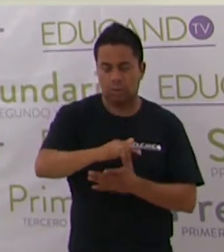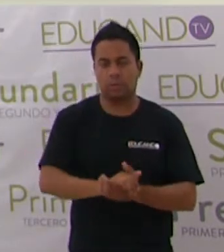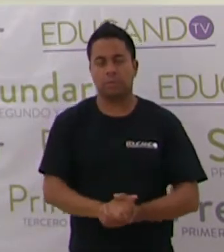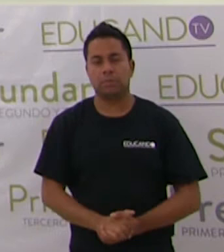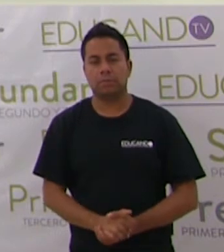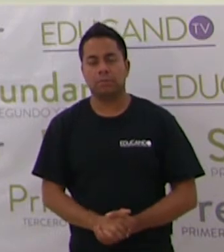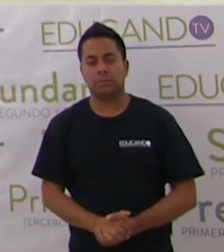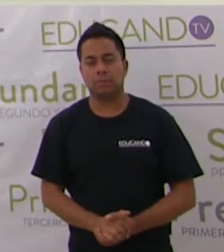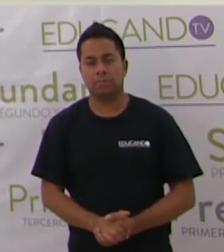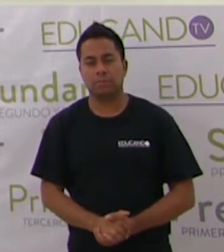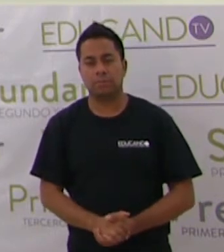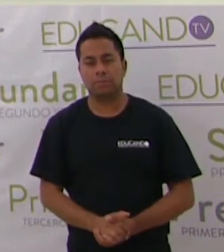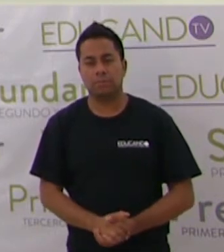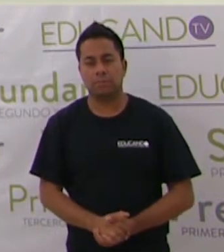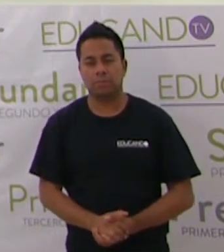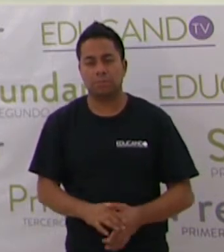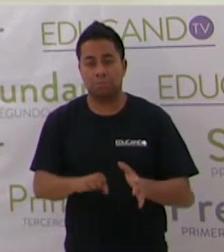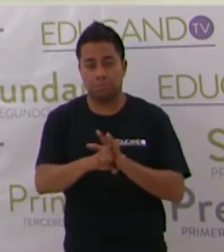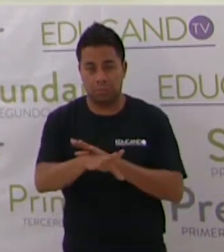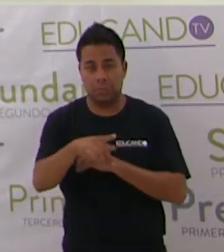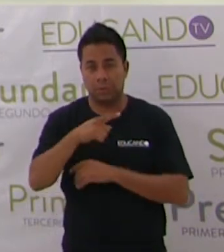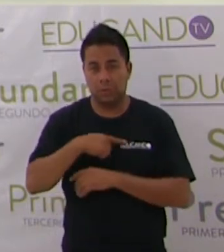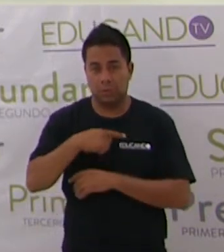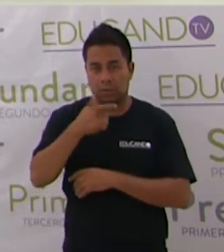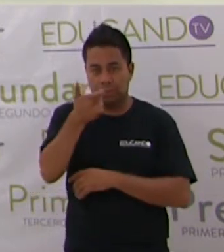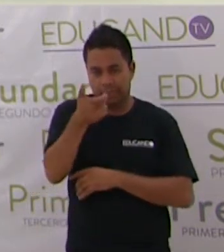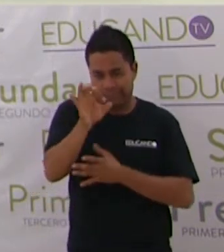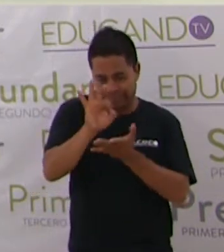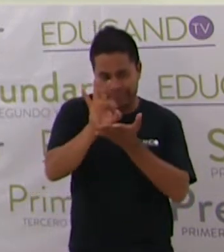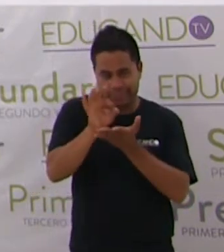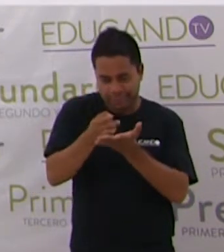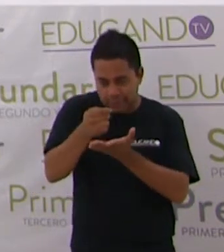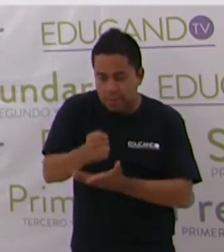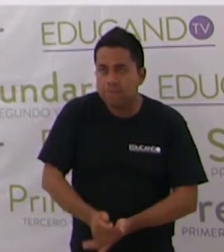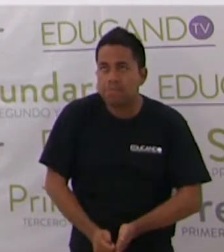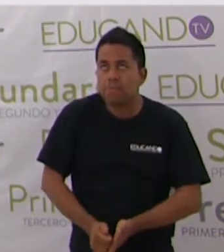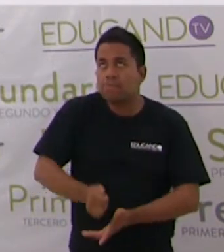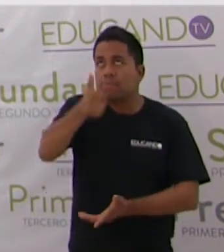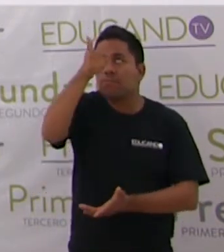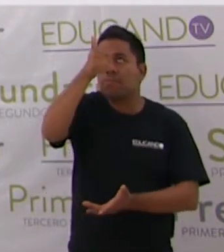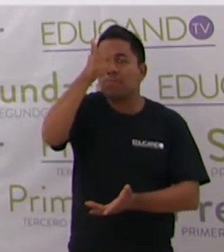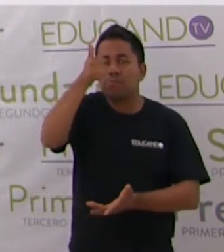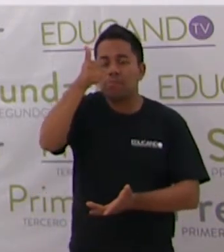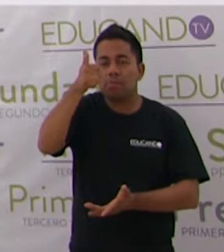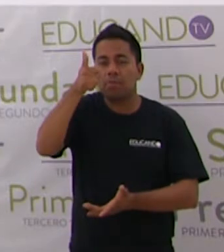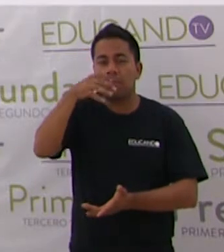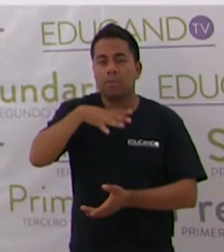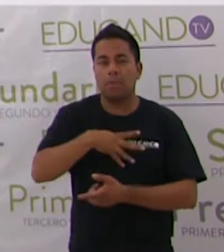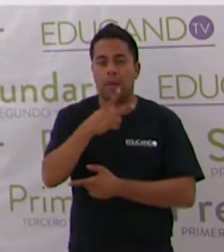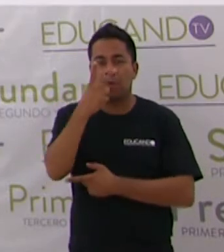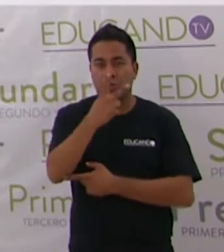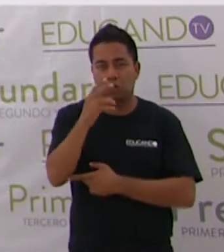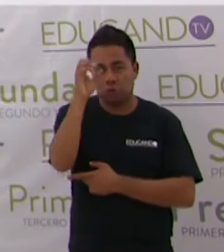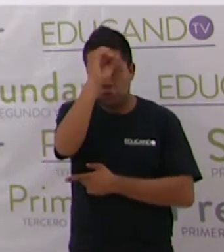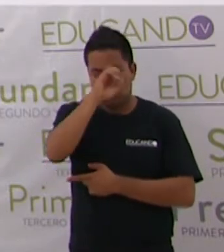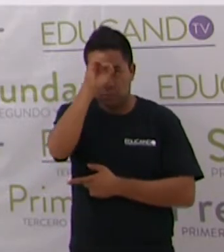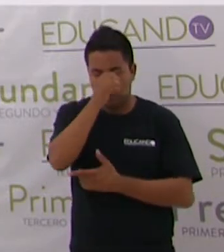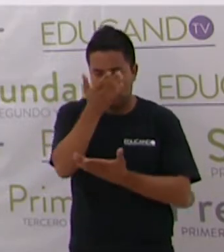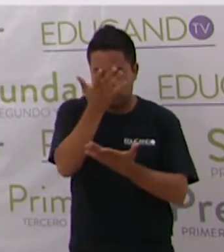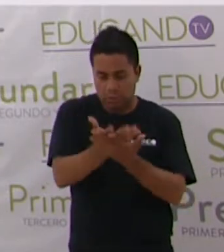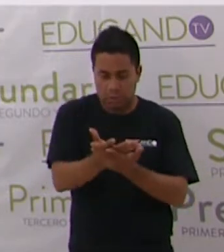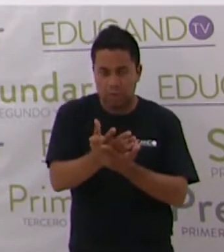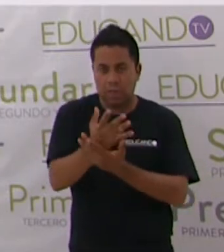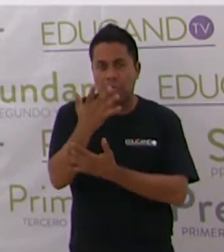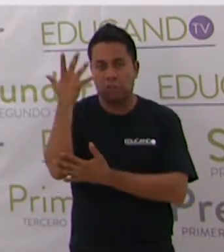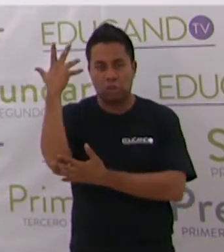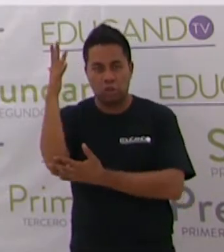yo aviento una moneda, hay solo dos opciones: